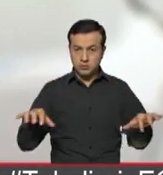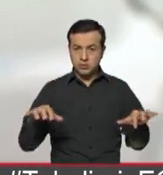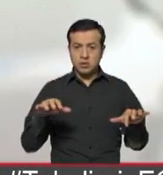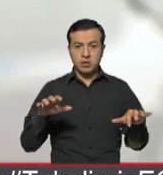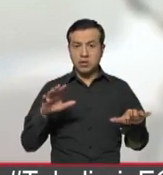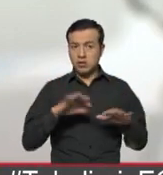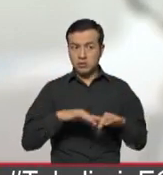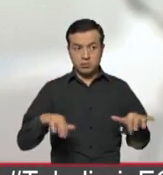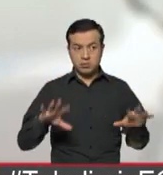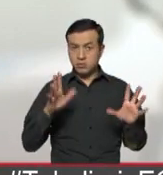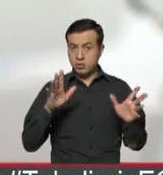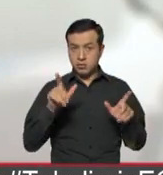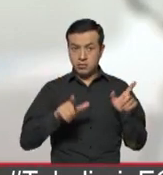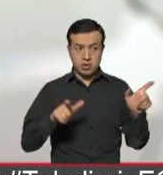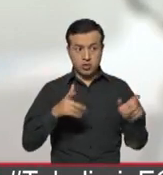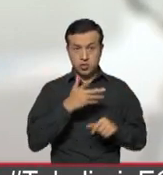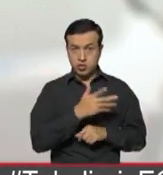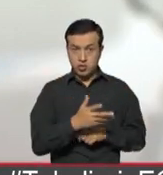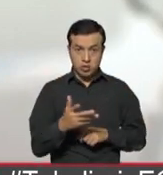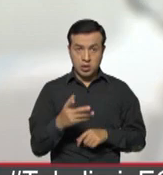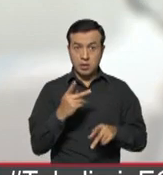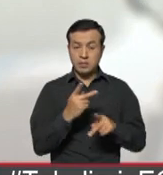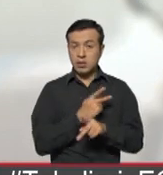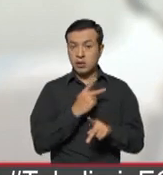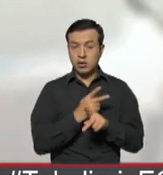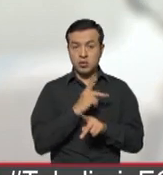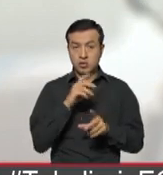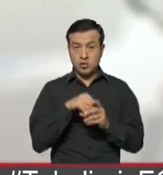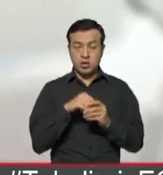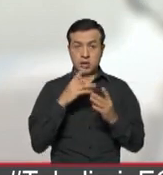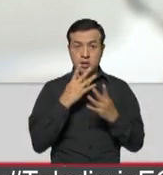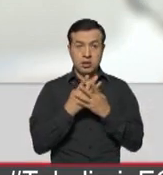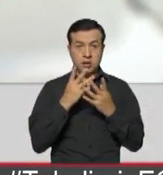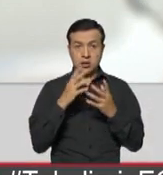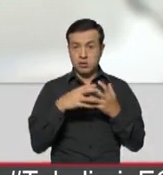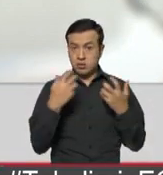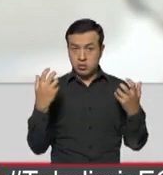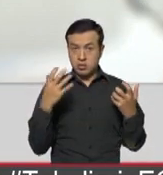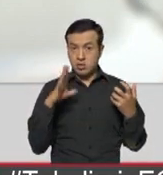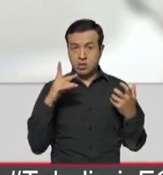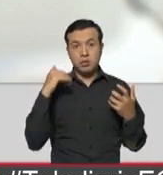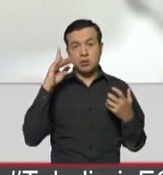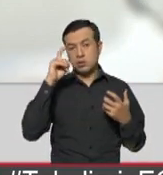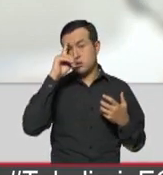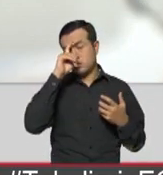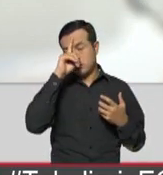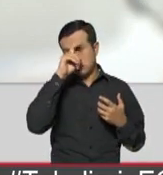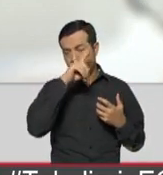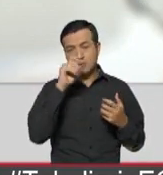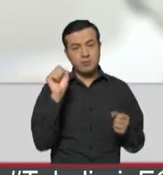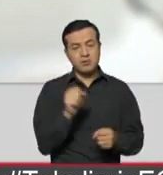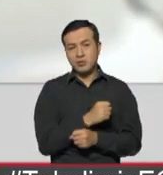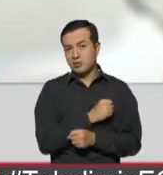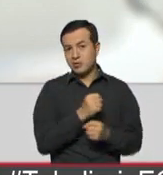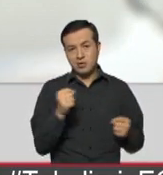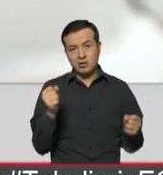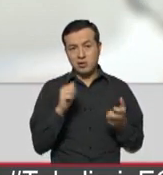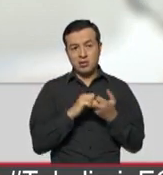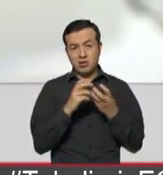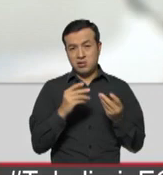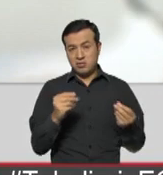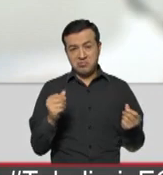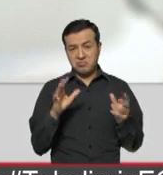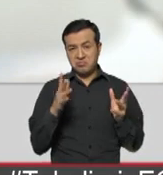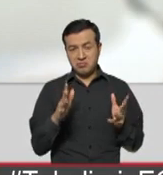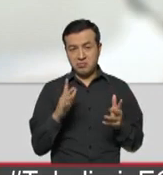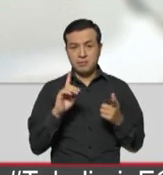se logra aislar a las personas que operan dentro de la cárcel, va a ser sumamente difícil reducir la incidencia. En